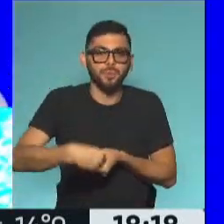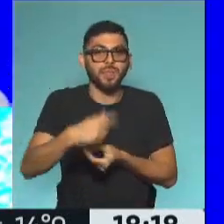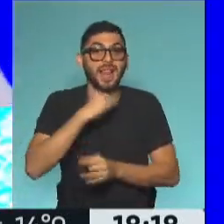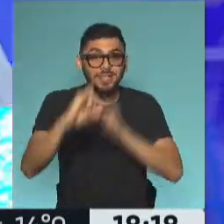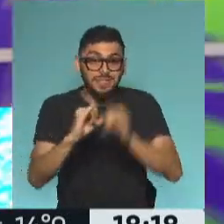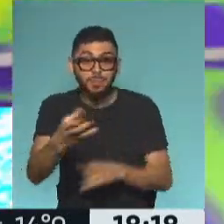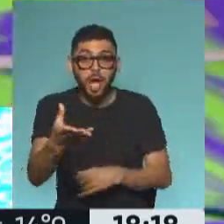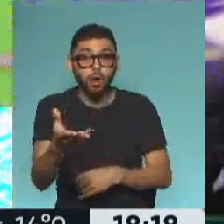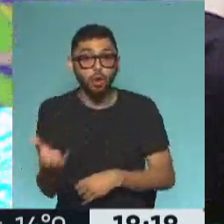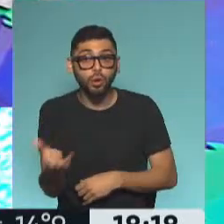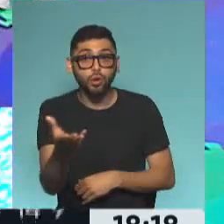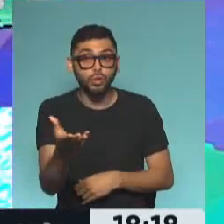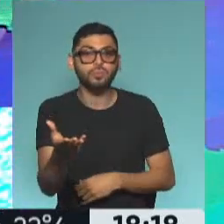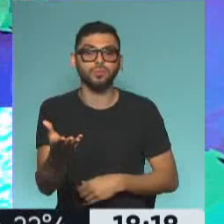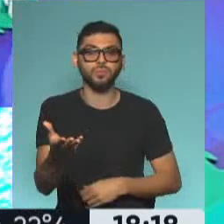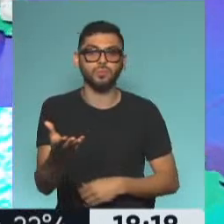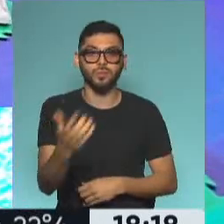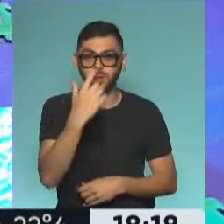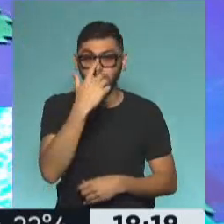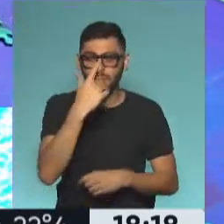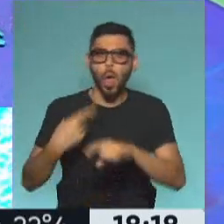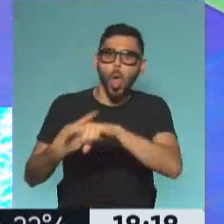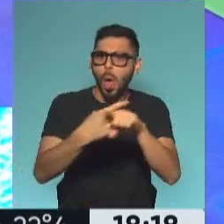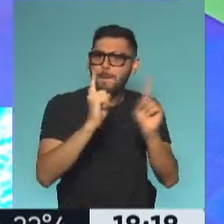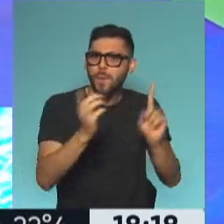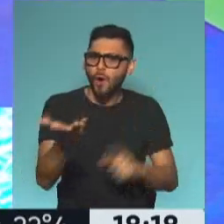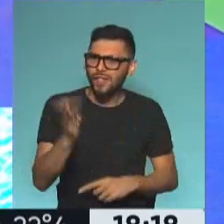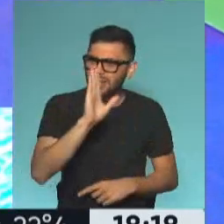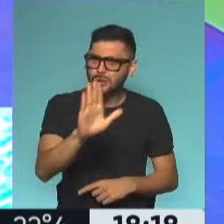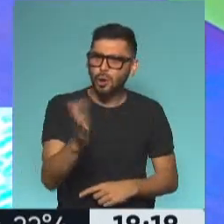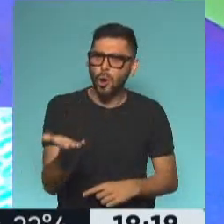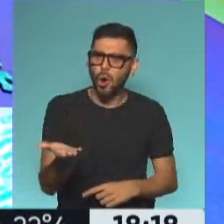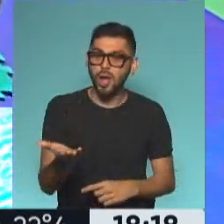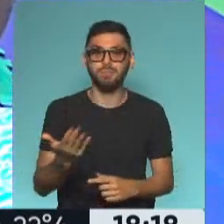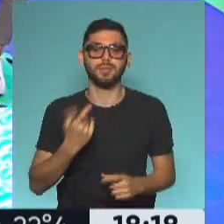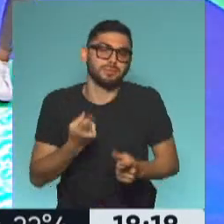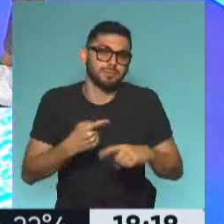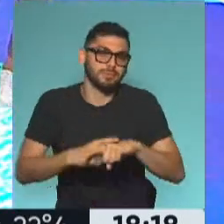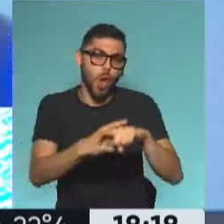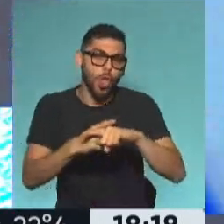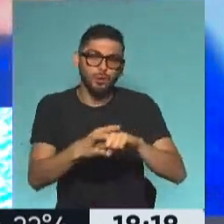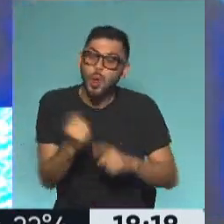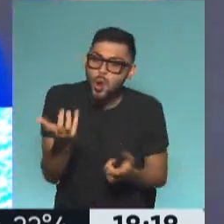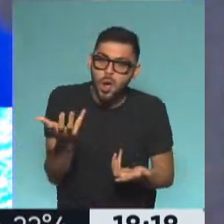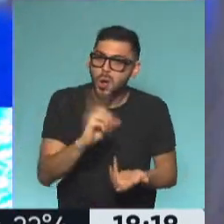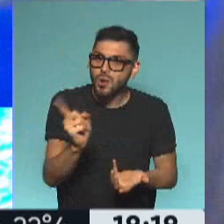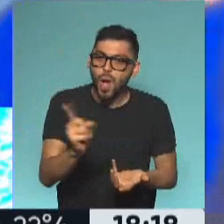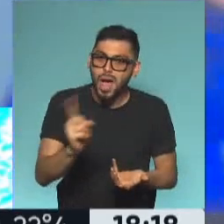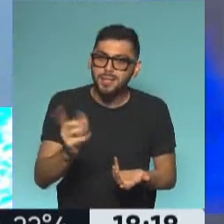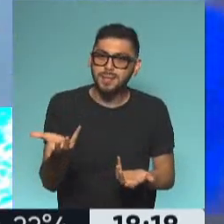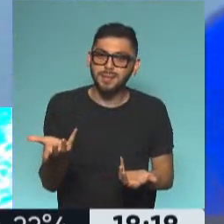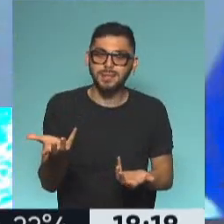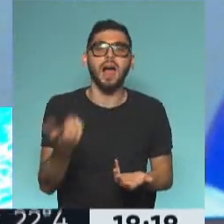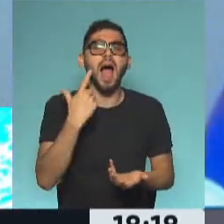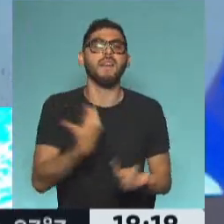explicarlo, Francesca? ¿Quiere explicarlo? No, no le puede discutir usted a la profesora así como si nada. Yo le discuto a la profesora. No, no puede este. Bueno, explique,